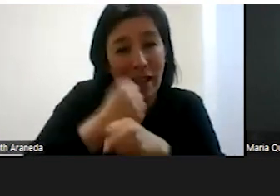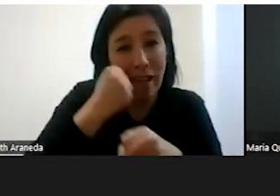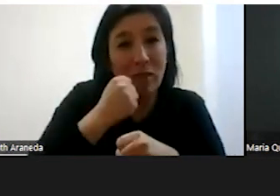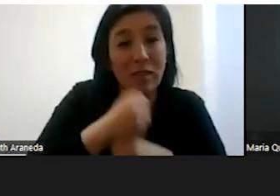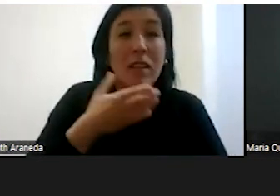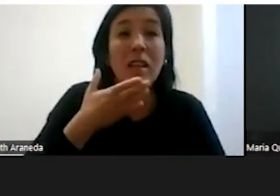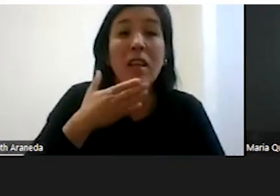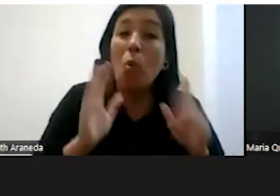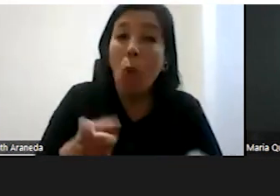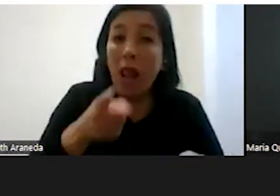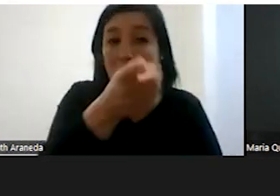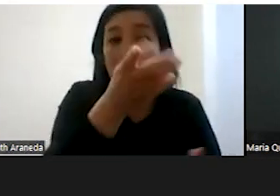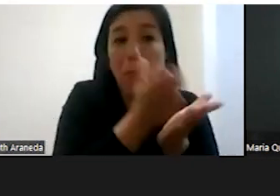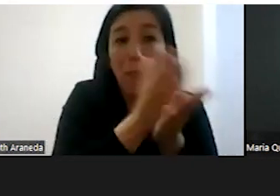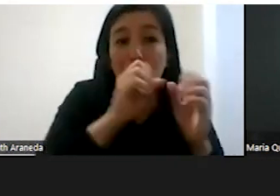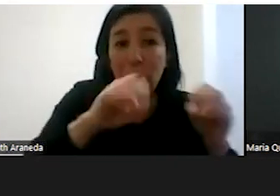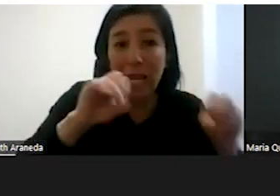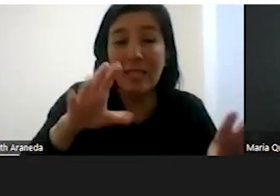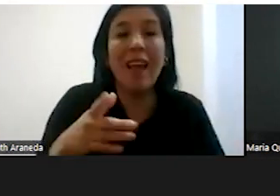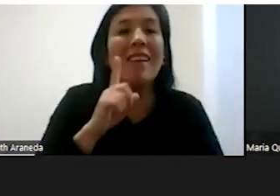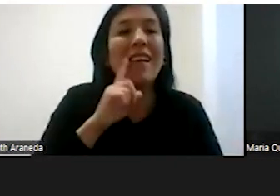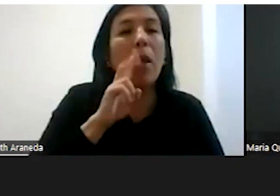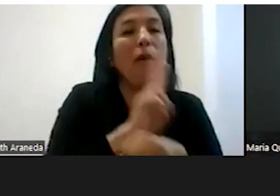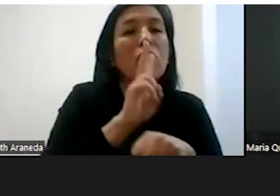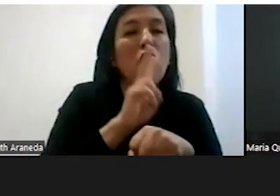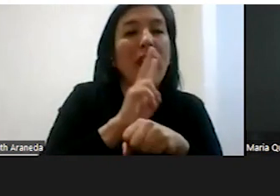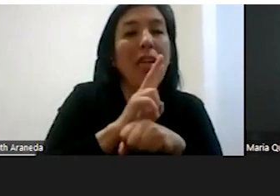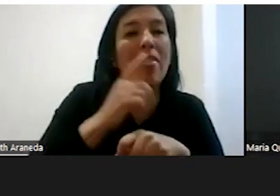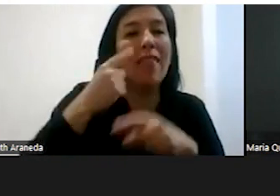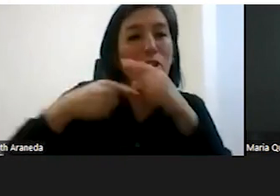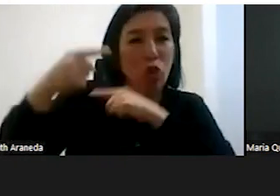clases para profesores de historia desde el año 87.